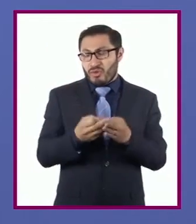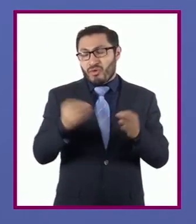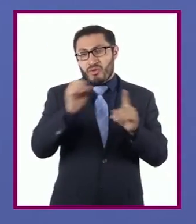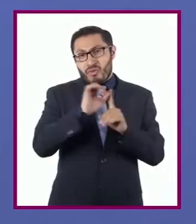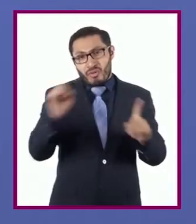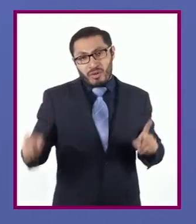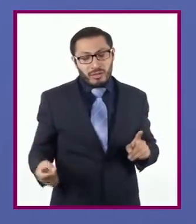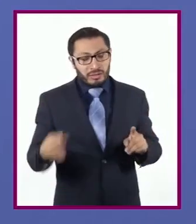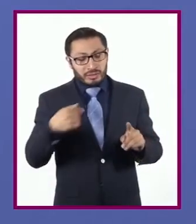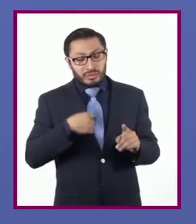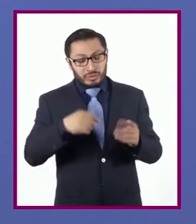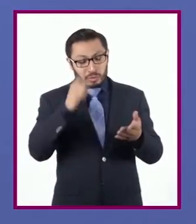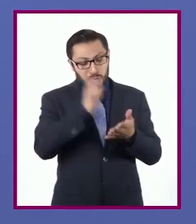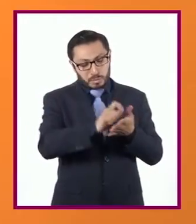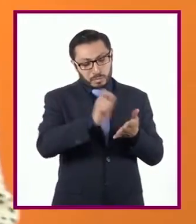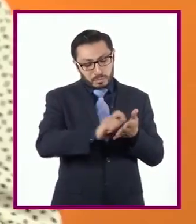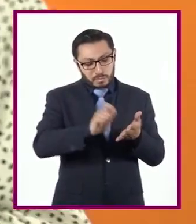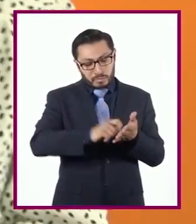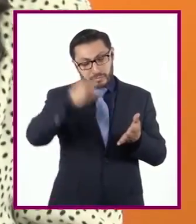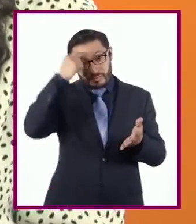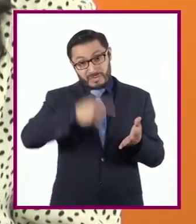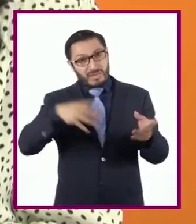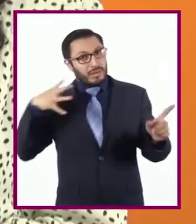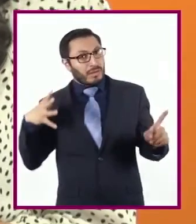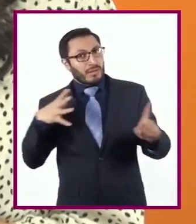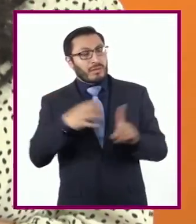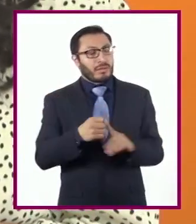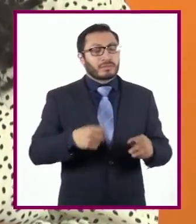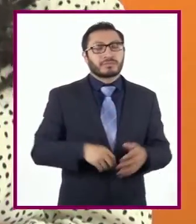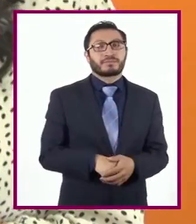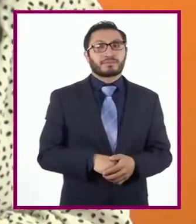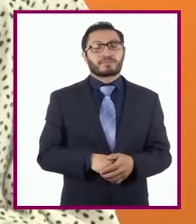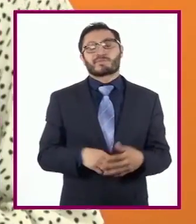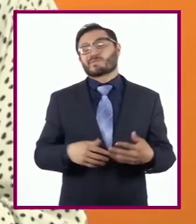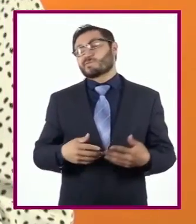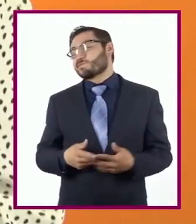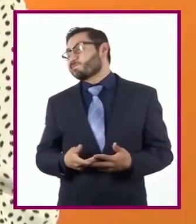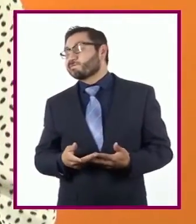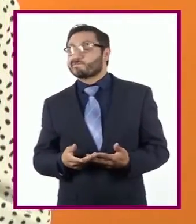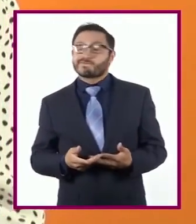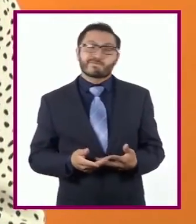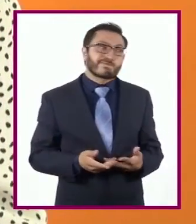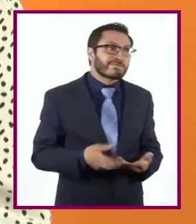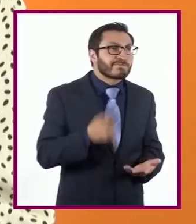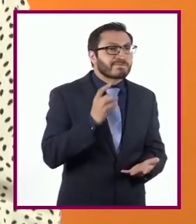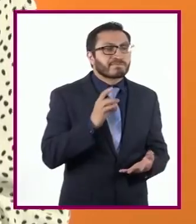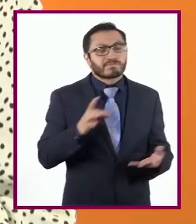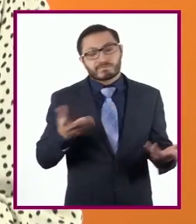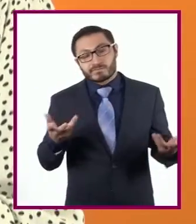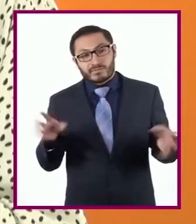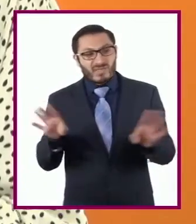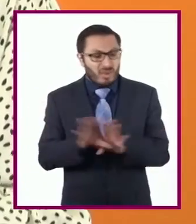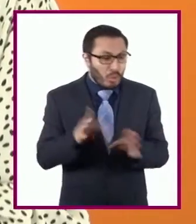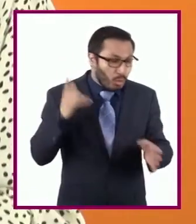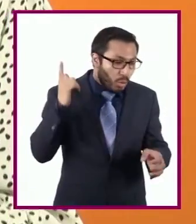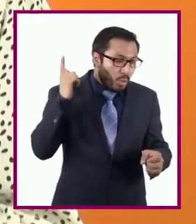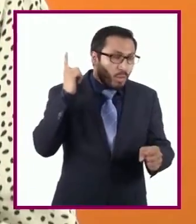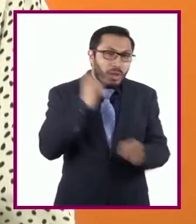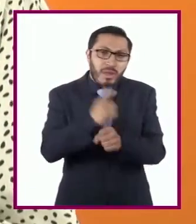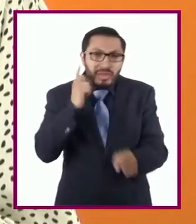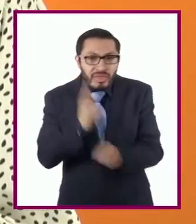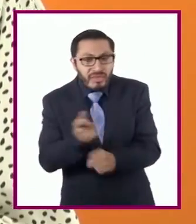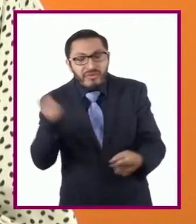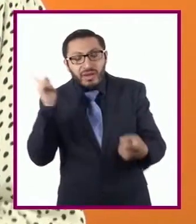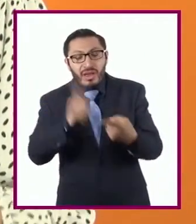para desarrollar esas capacidades? Bueno, las estrategias de verdad son identificar con